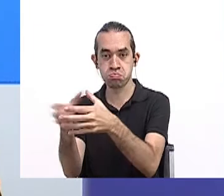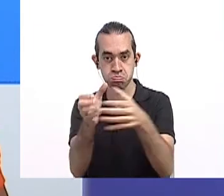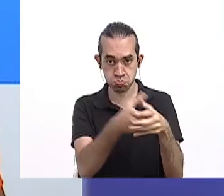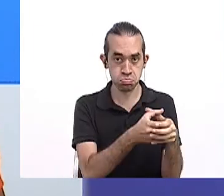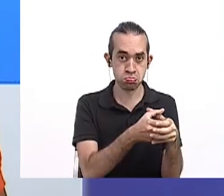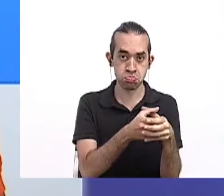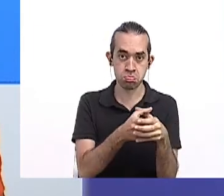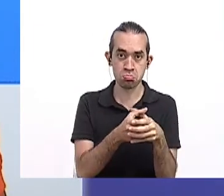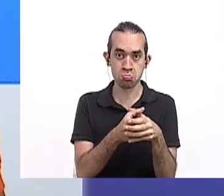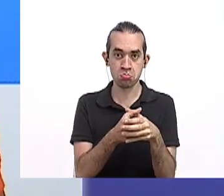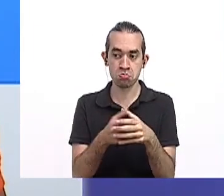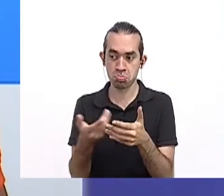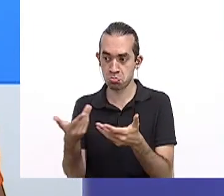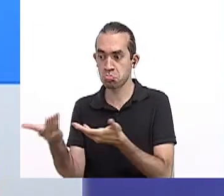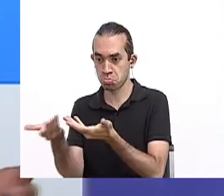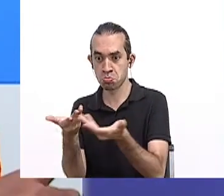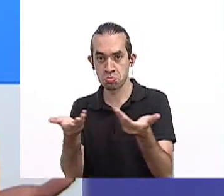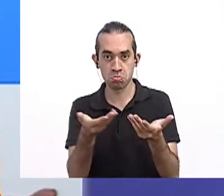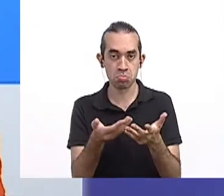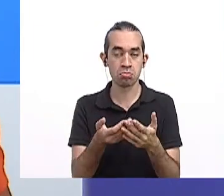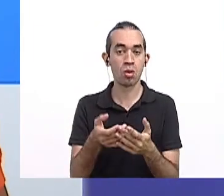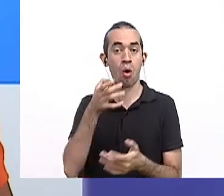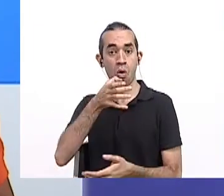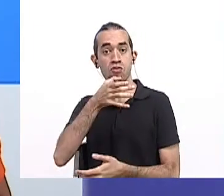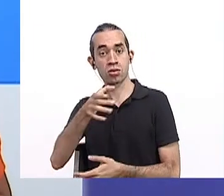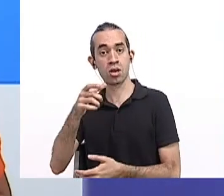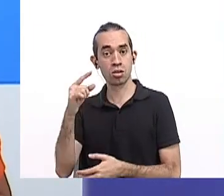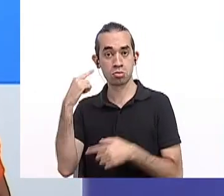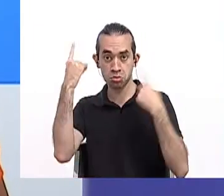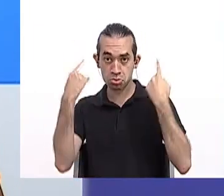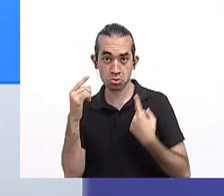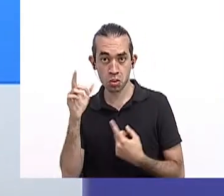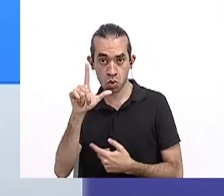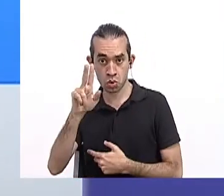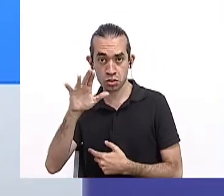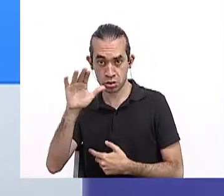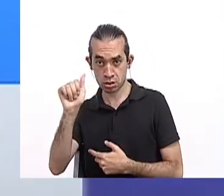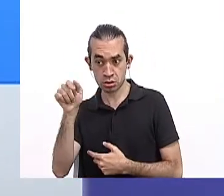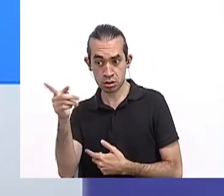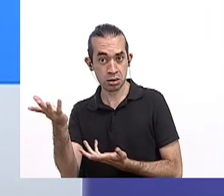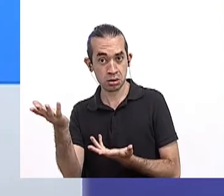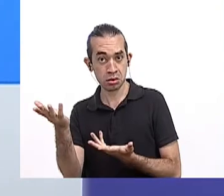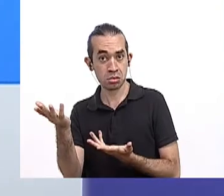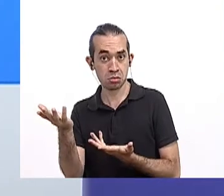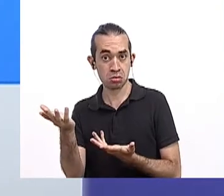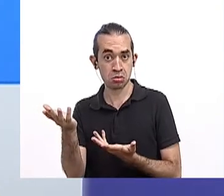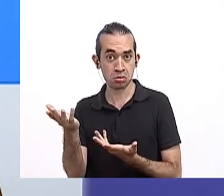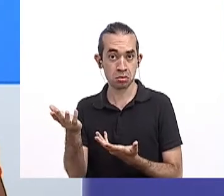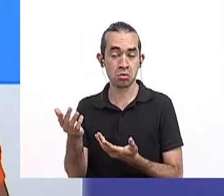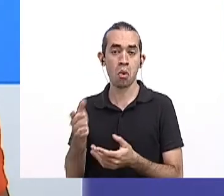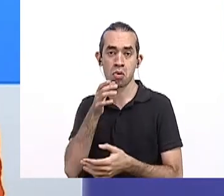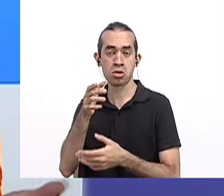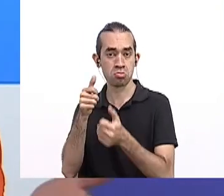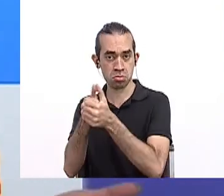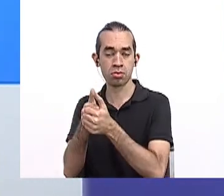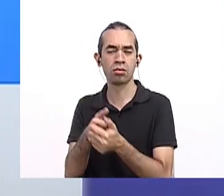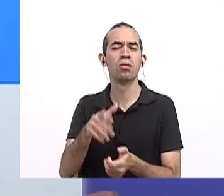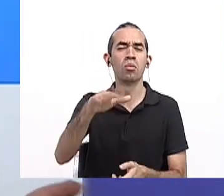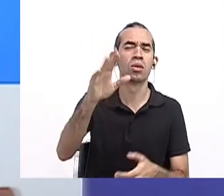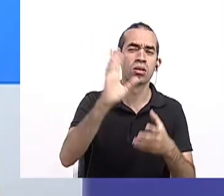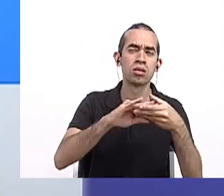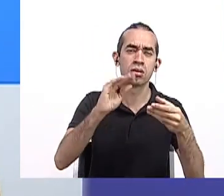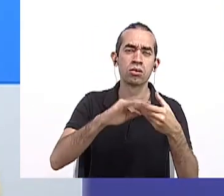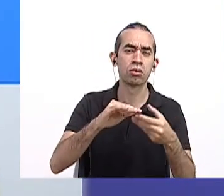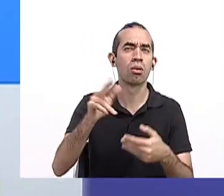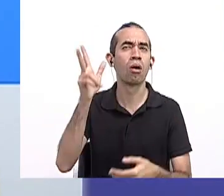esos consejos de lucia ustedes han escuchado el cuento de pedro y el lobo posiblemente si